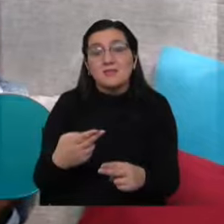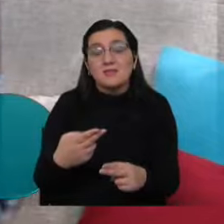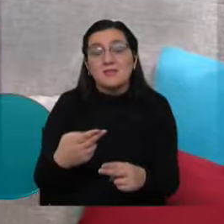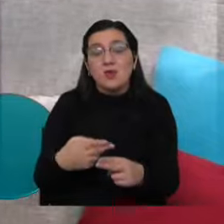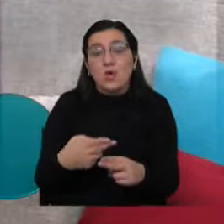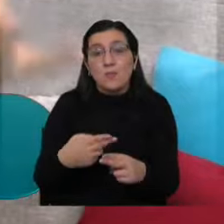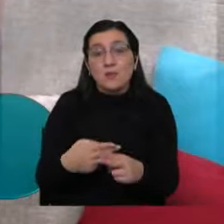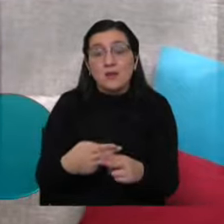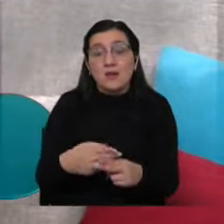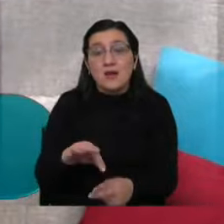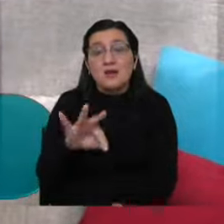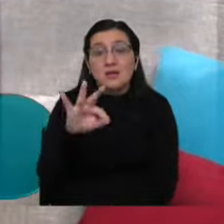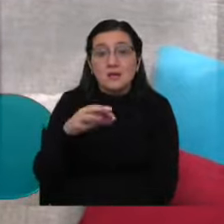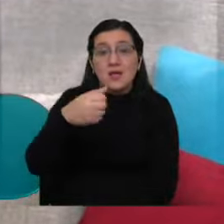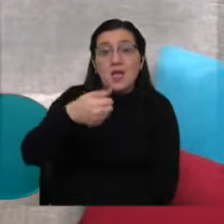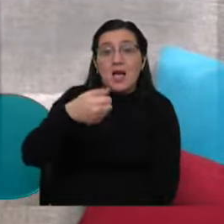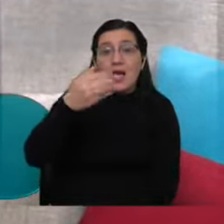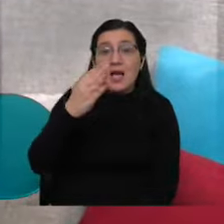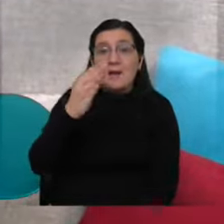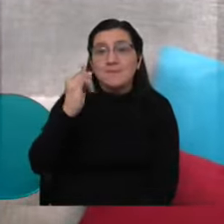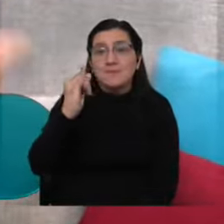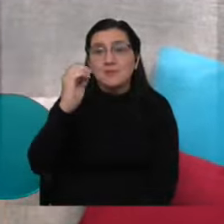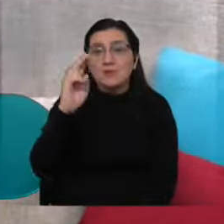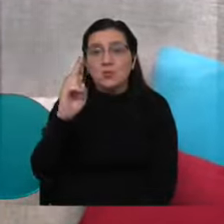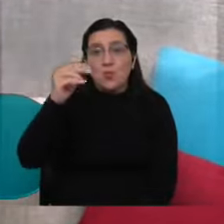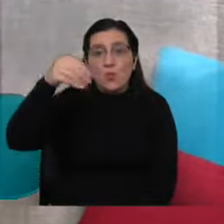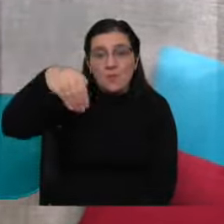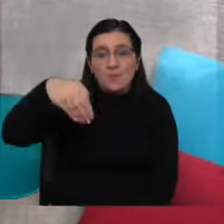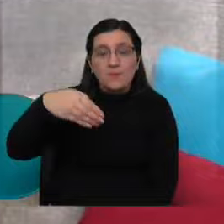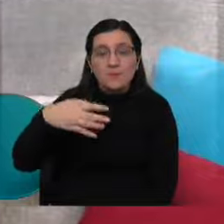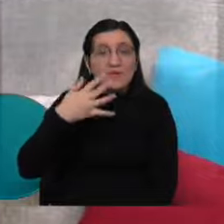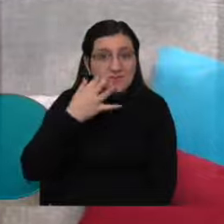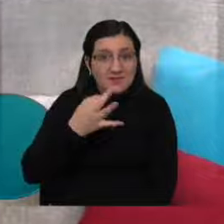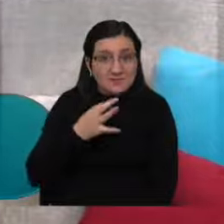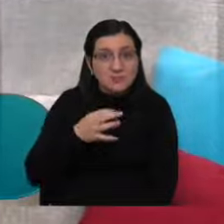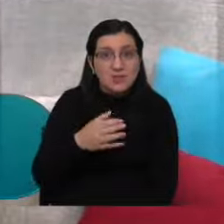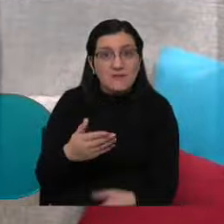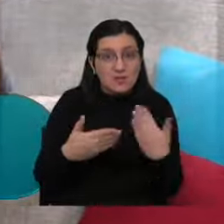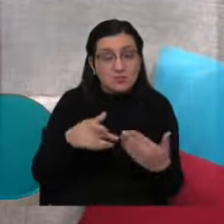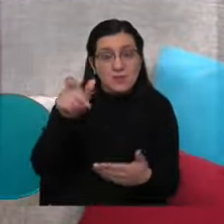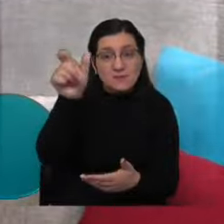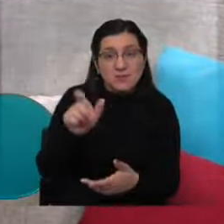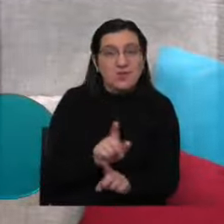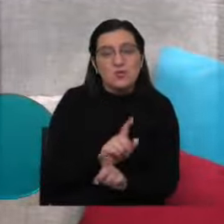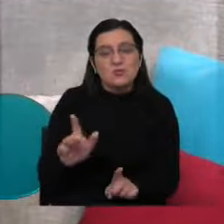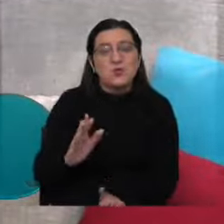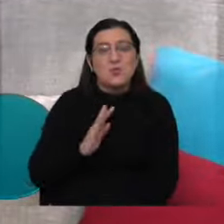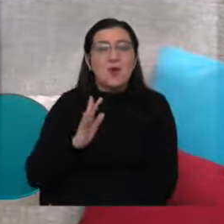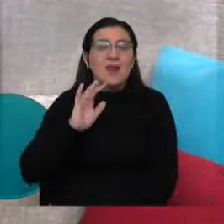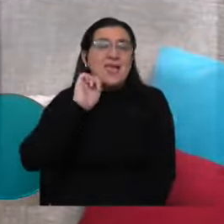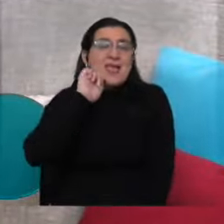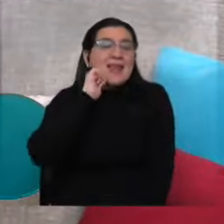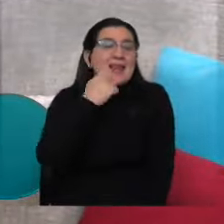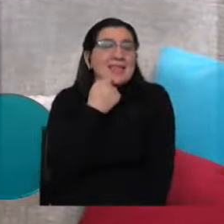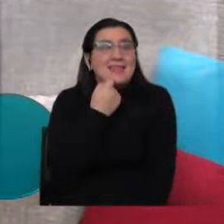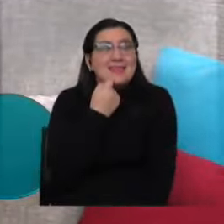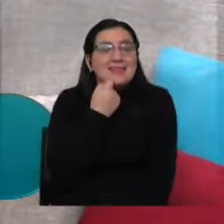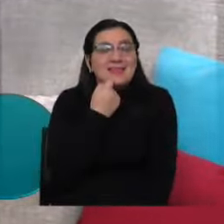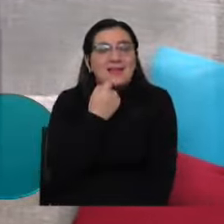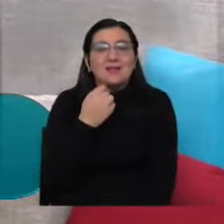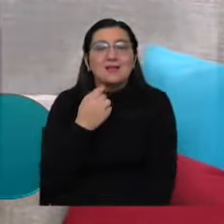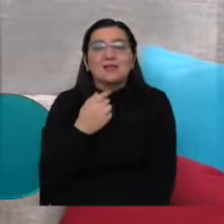apium es una forma de decirle al opio que es de donde viene sea realmente estamos hablando de una personalidad que no es esa mujer linda Se